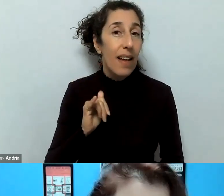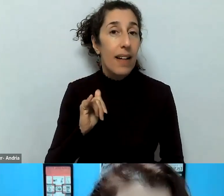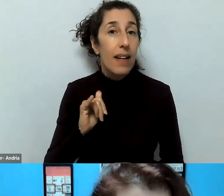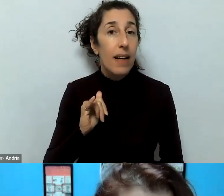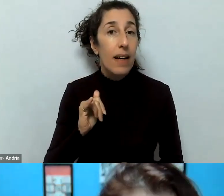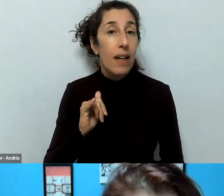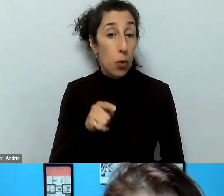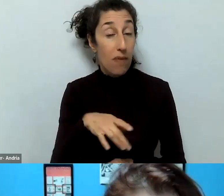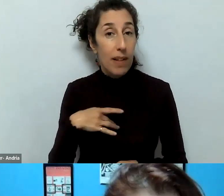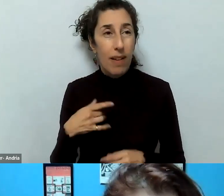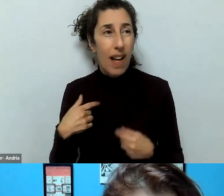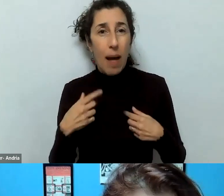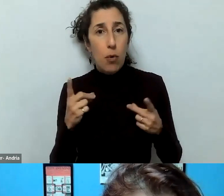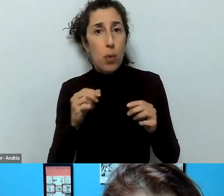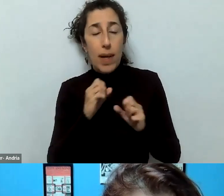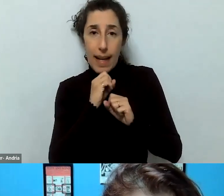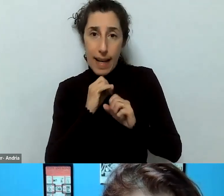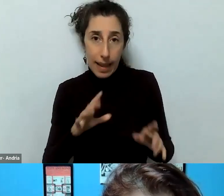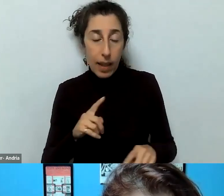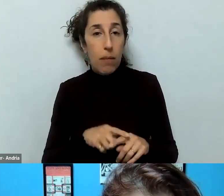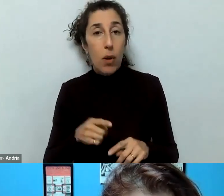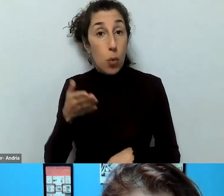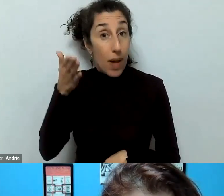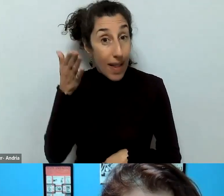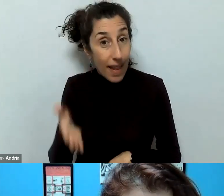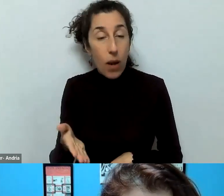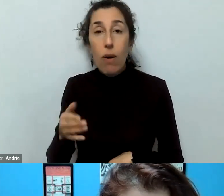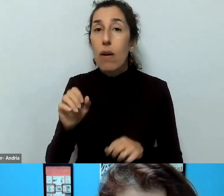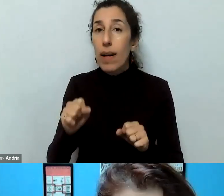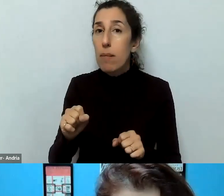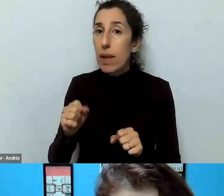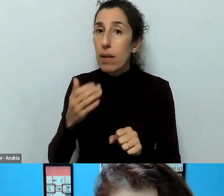nada de bueno, pero puede hacer toda la diferencia en el mundo.